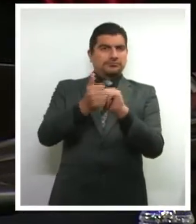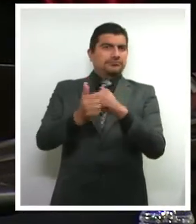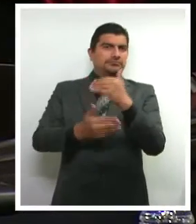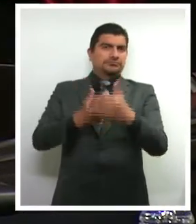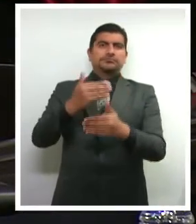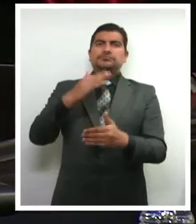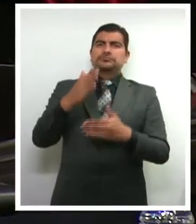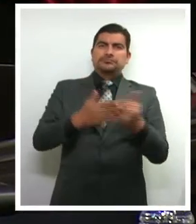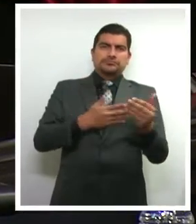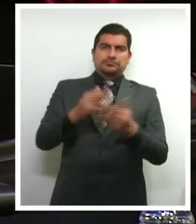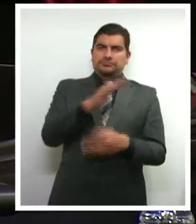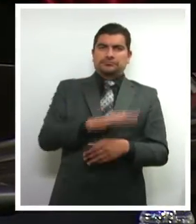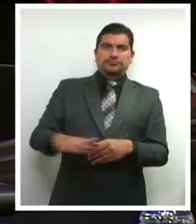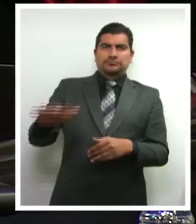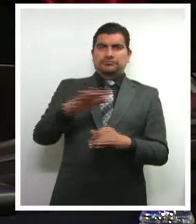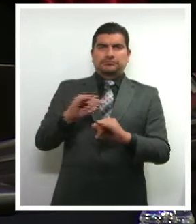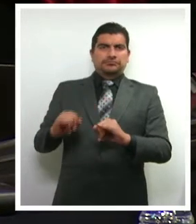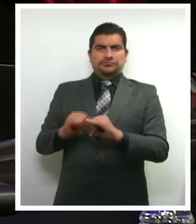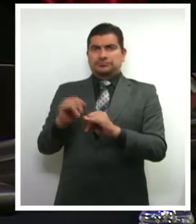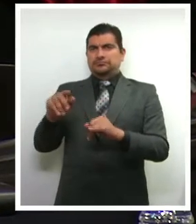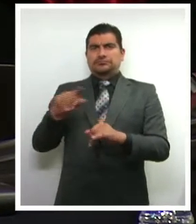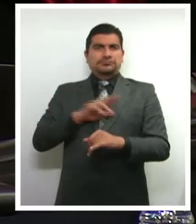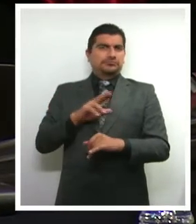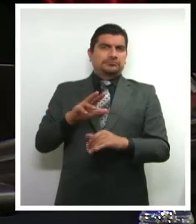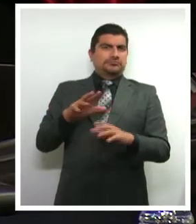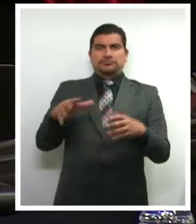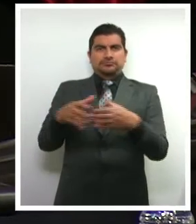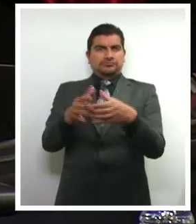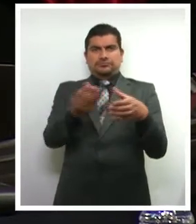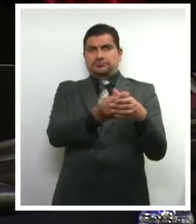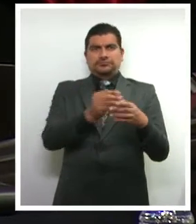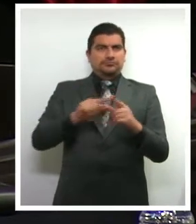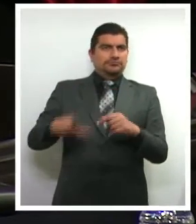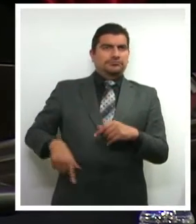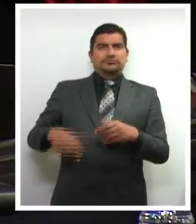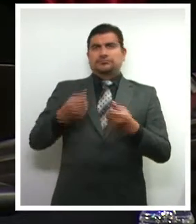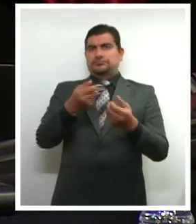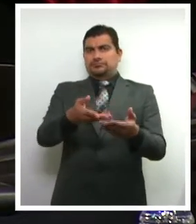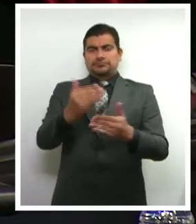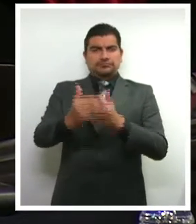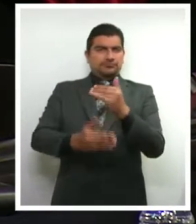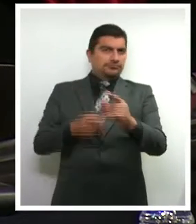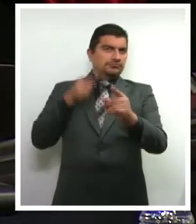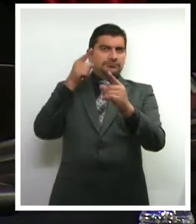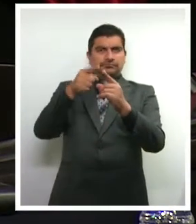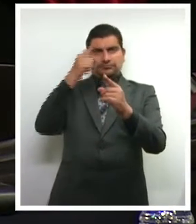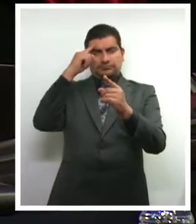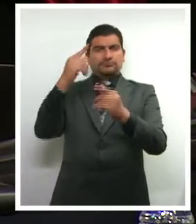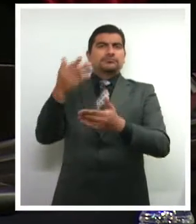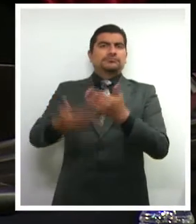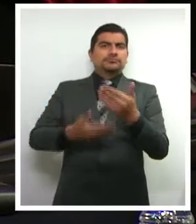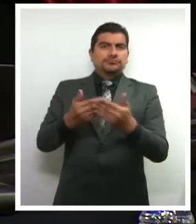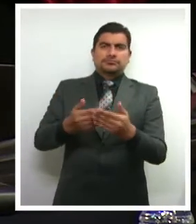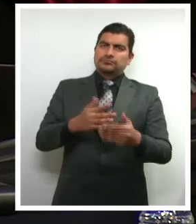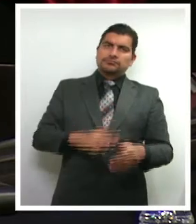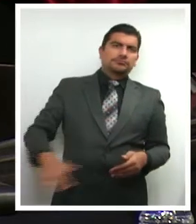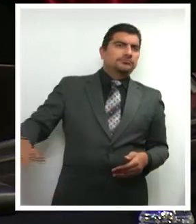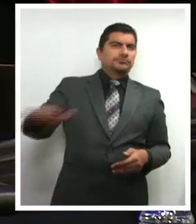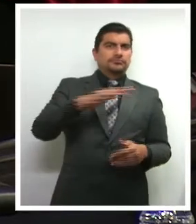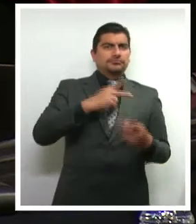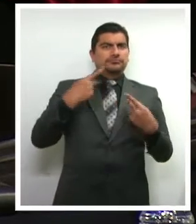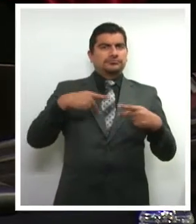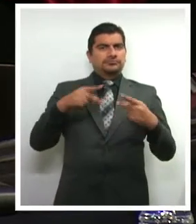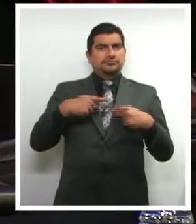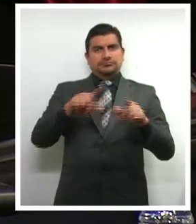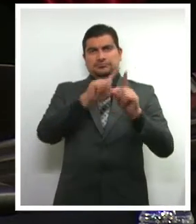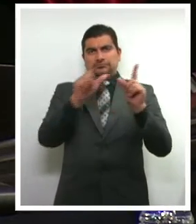las instituciones públicas, cuya finalidad es avanzar hacia un Estado al servicio de todos y a